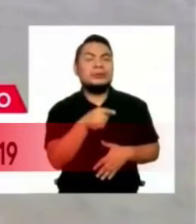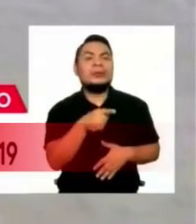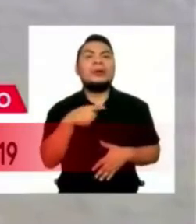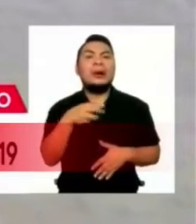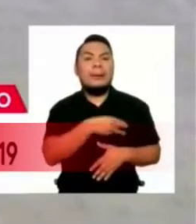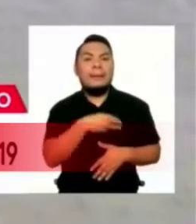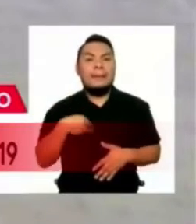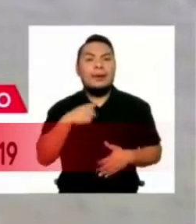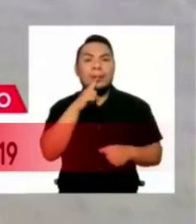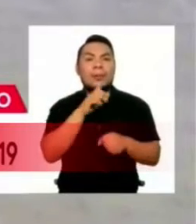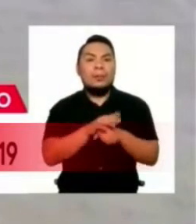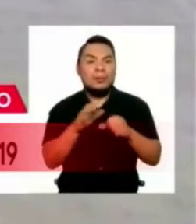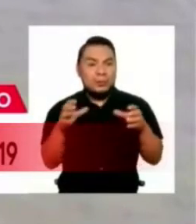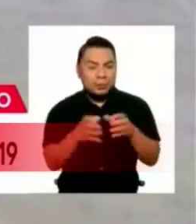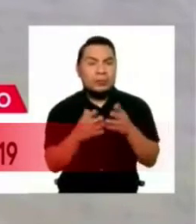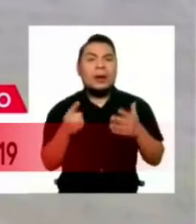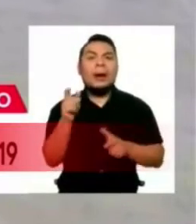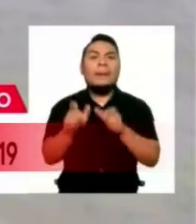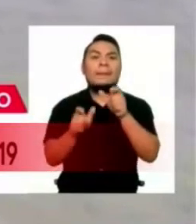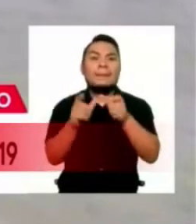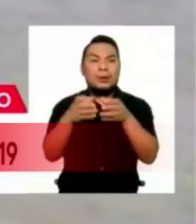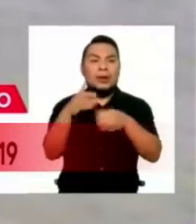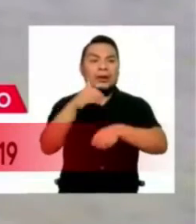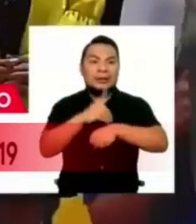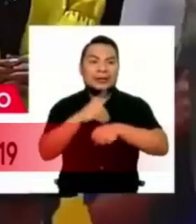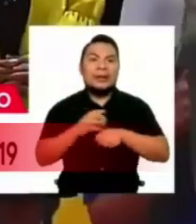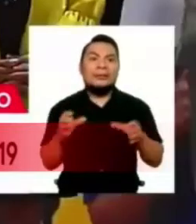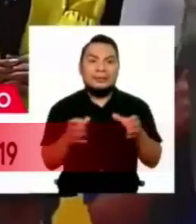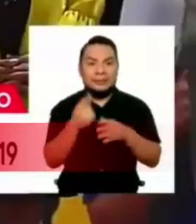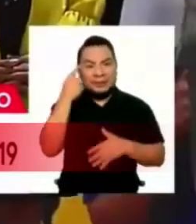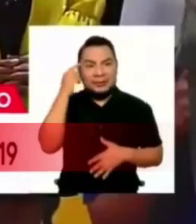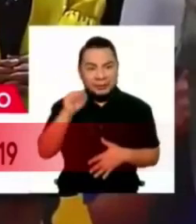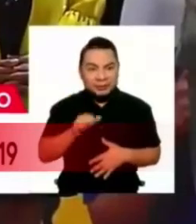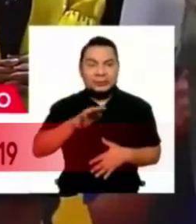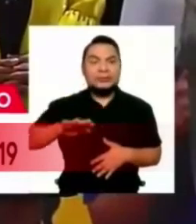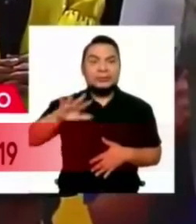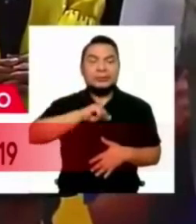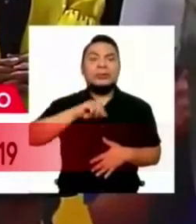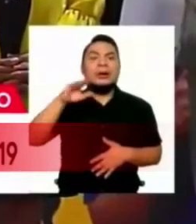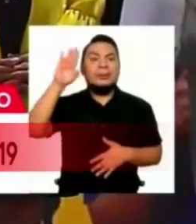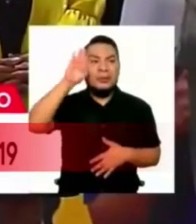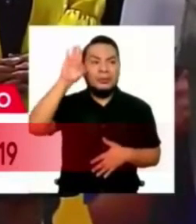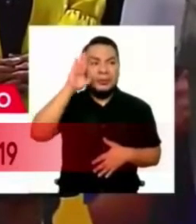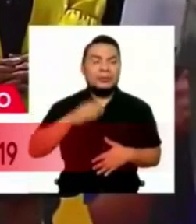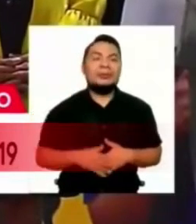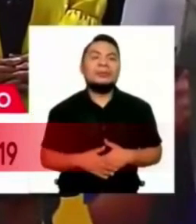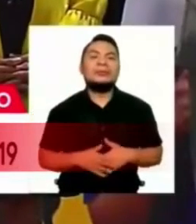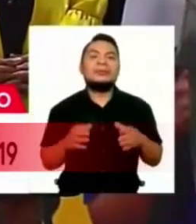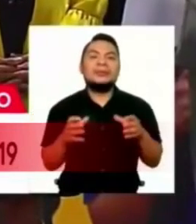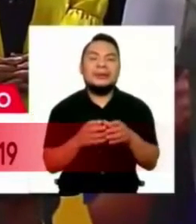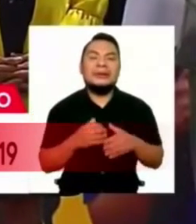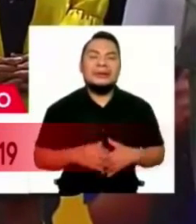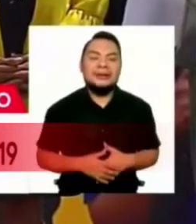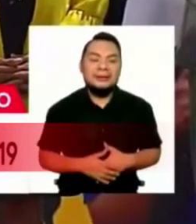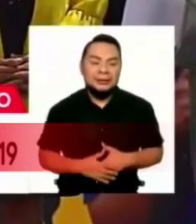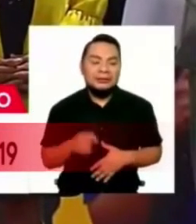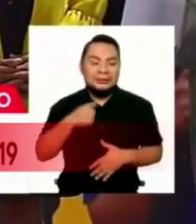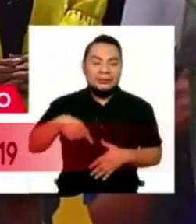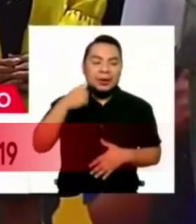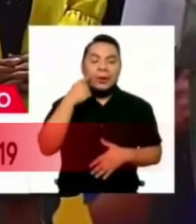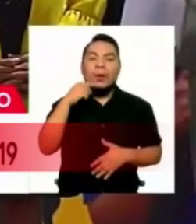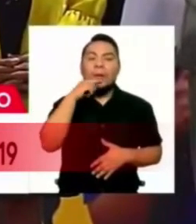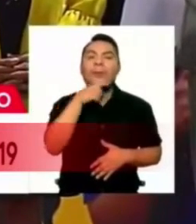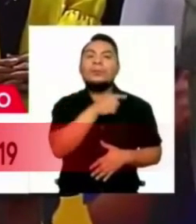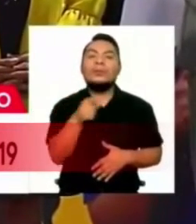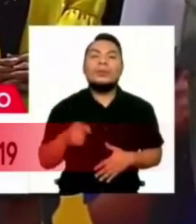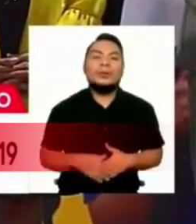a los ministerios comprometidos, al personal médico, a las Fuerzas Armadas, a nuestra policía, a los hombres